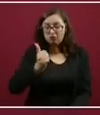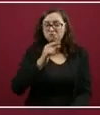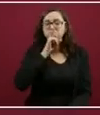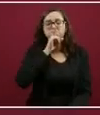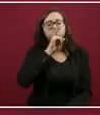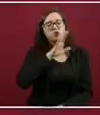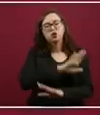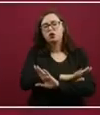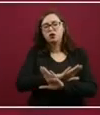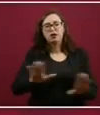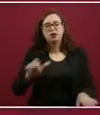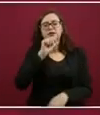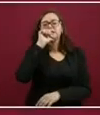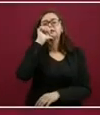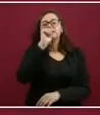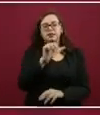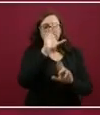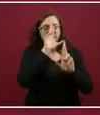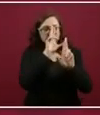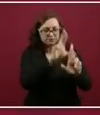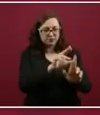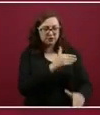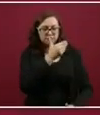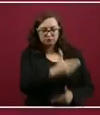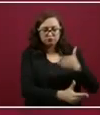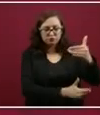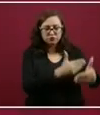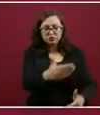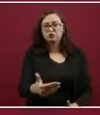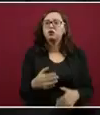empresas, asociaciones, personas,